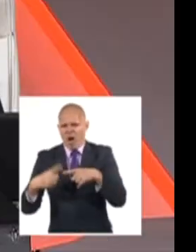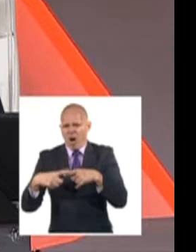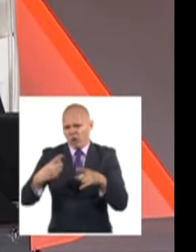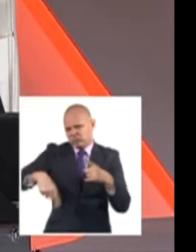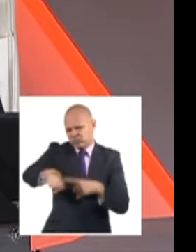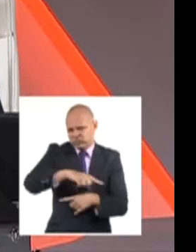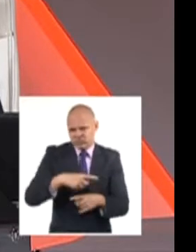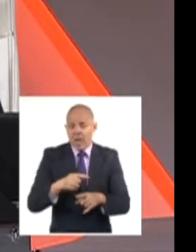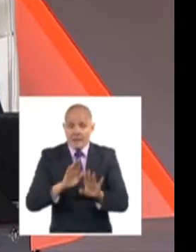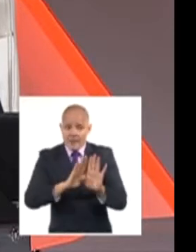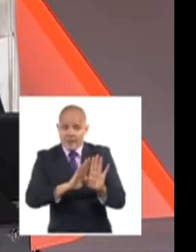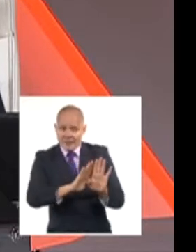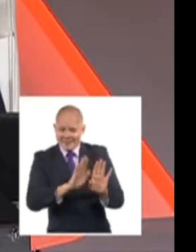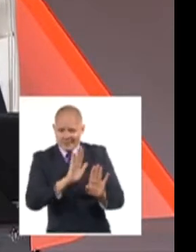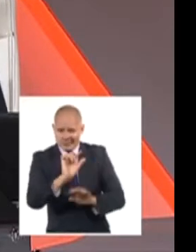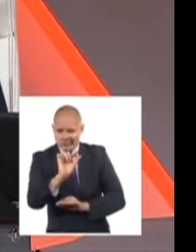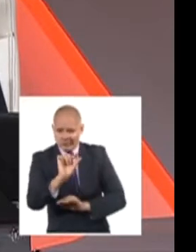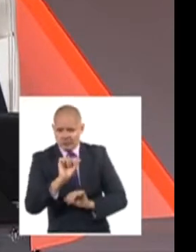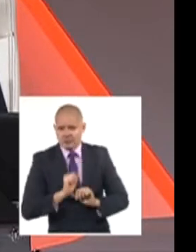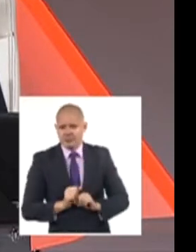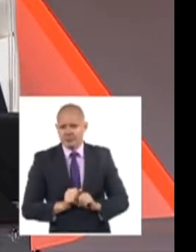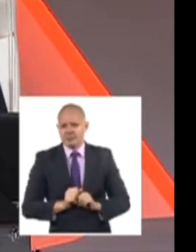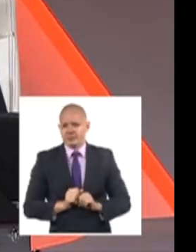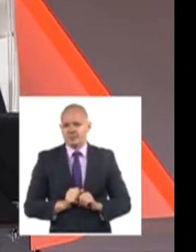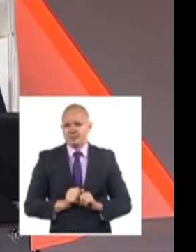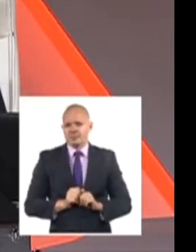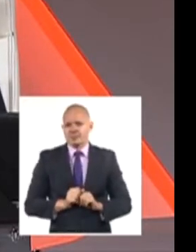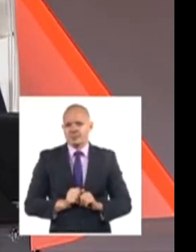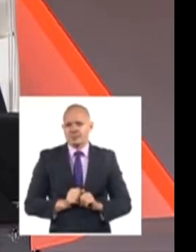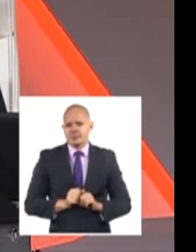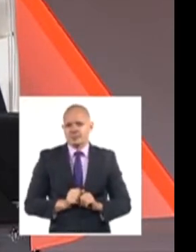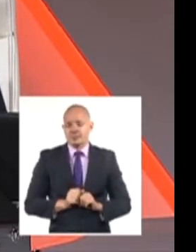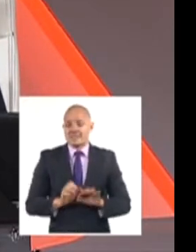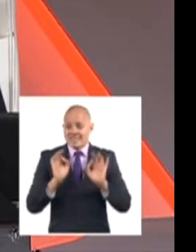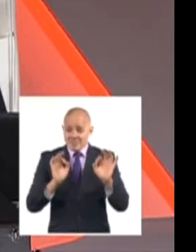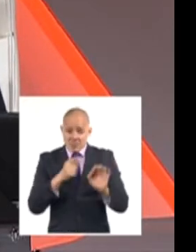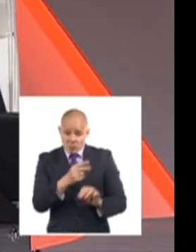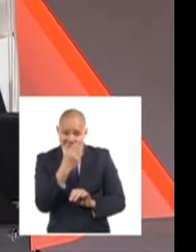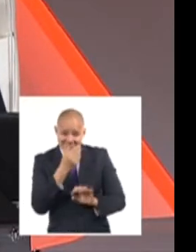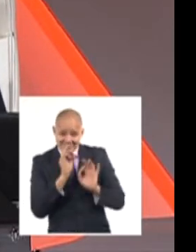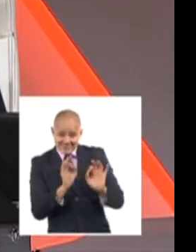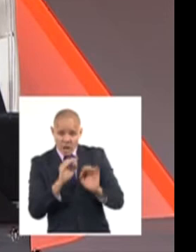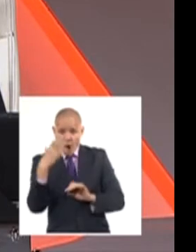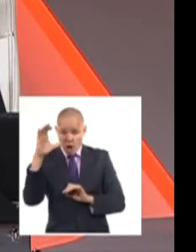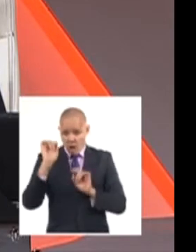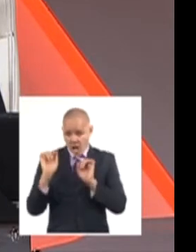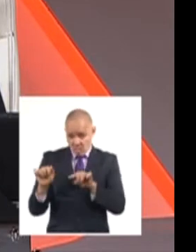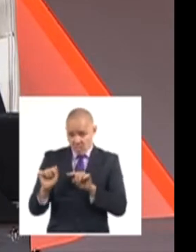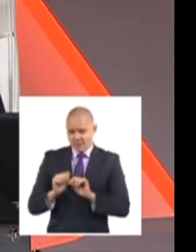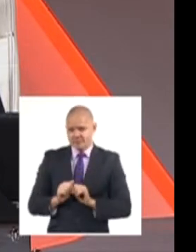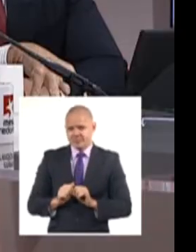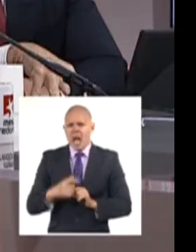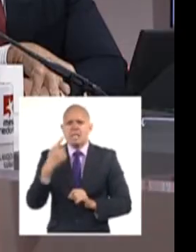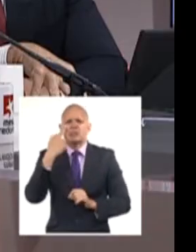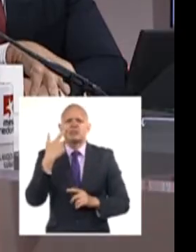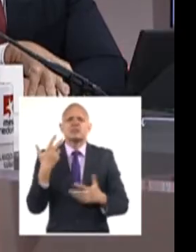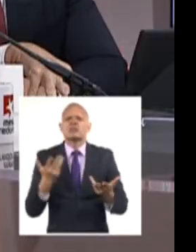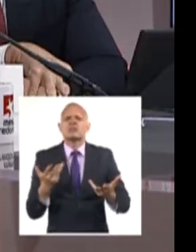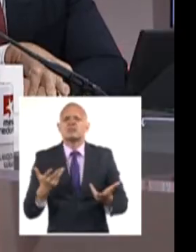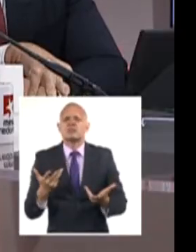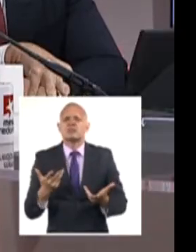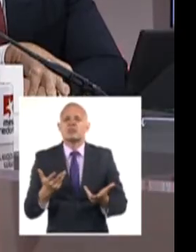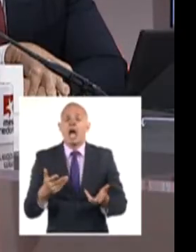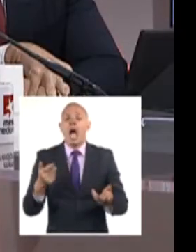propongo ahora para pasar ya un último segmento de este tema de colombia a ver bueno cuáles han sido los